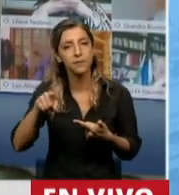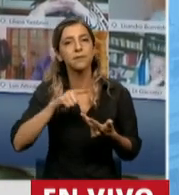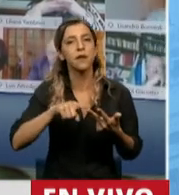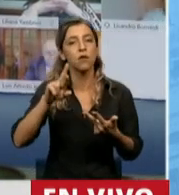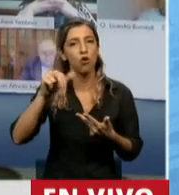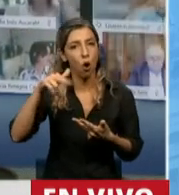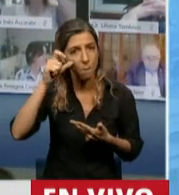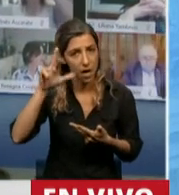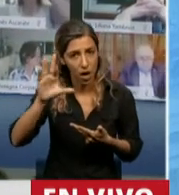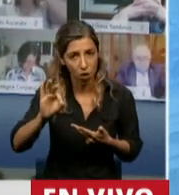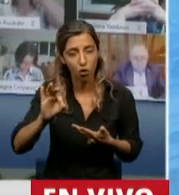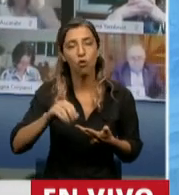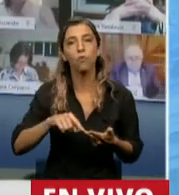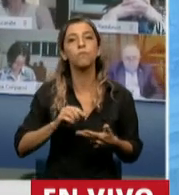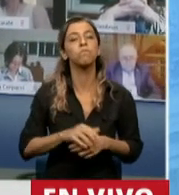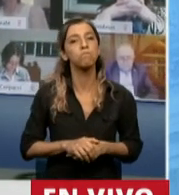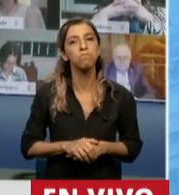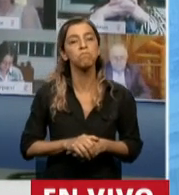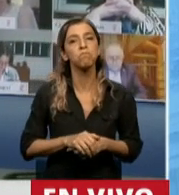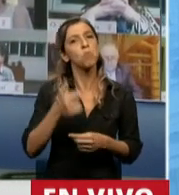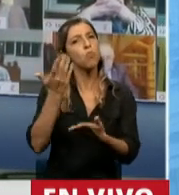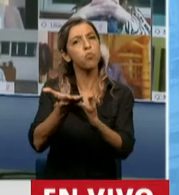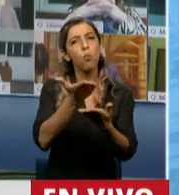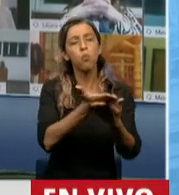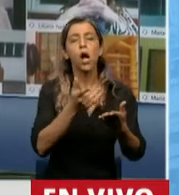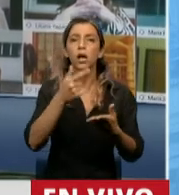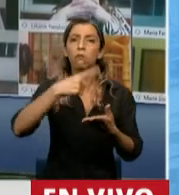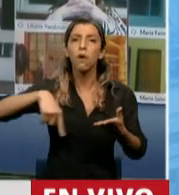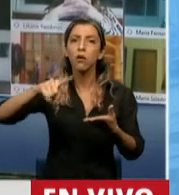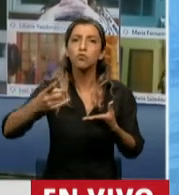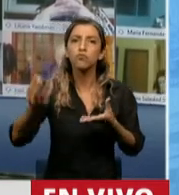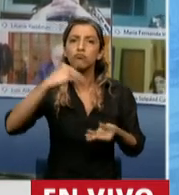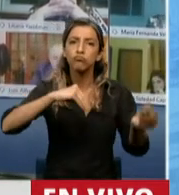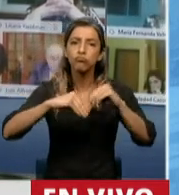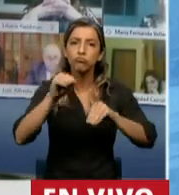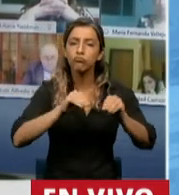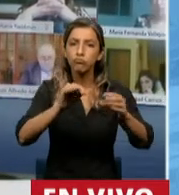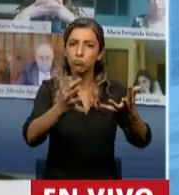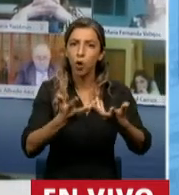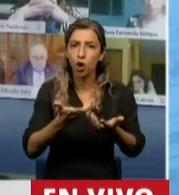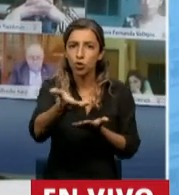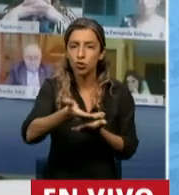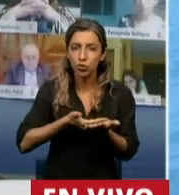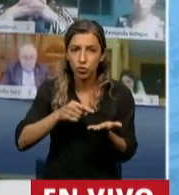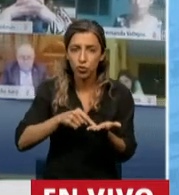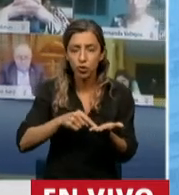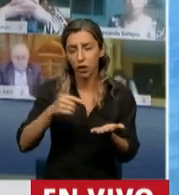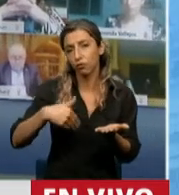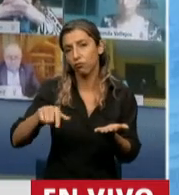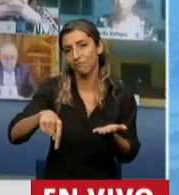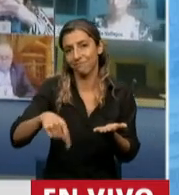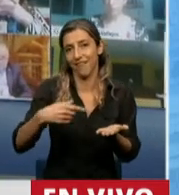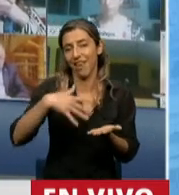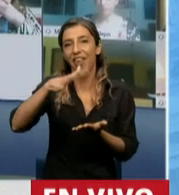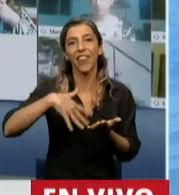Romero, con propuestas que fueron tenidas en cuenta y que nos van a llevar a acompañar el dictamen en general.